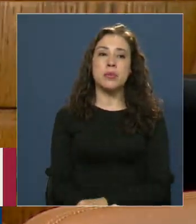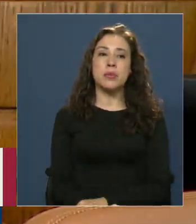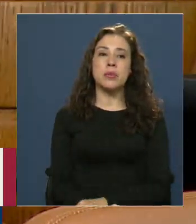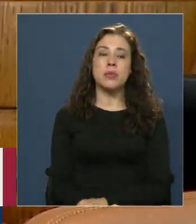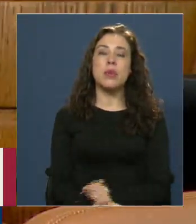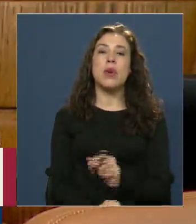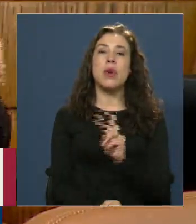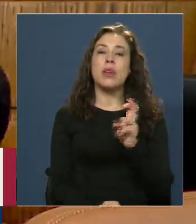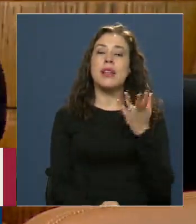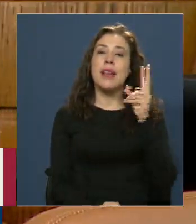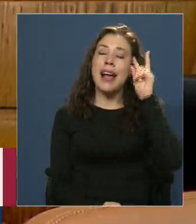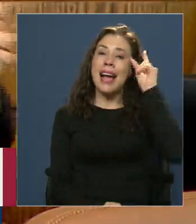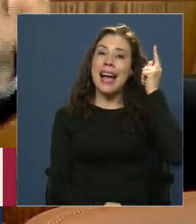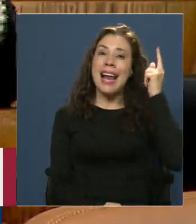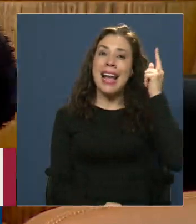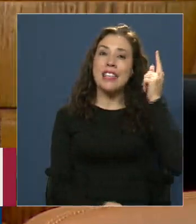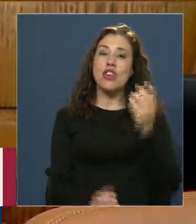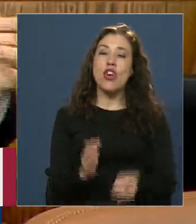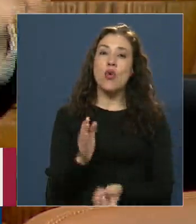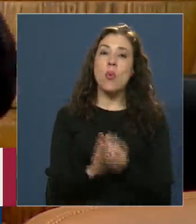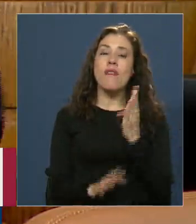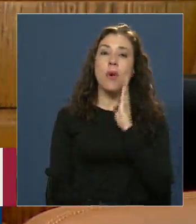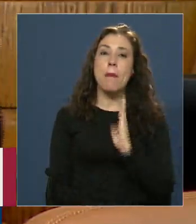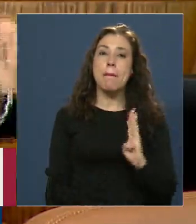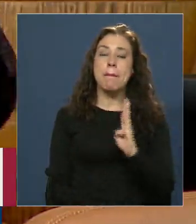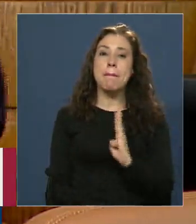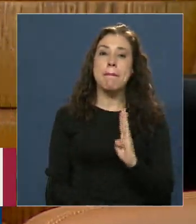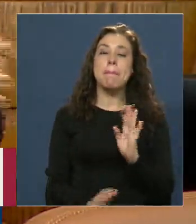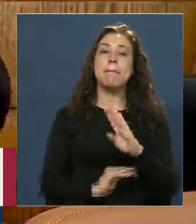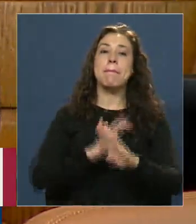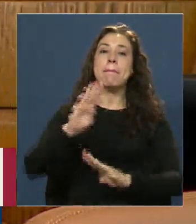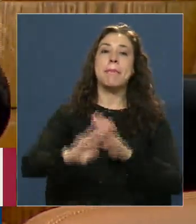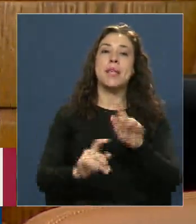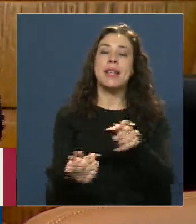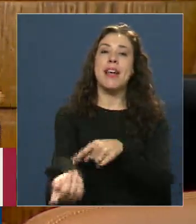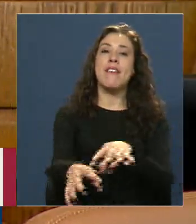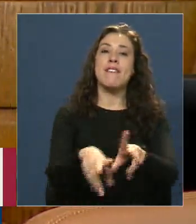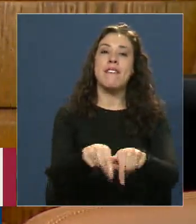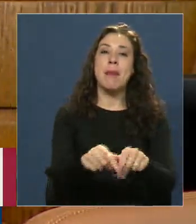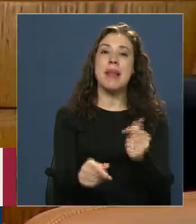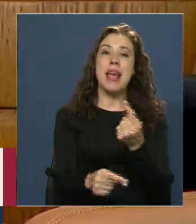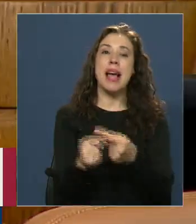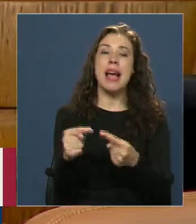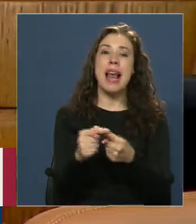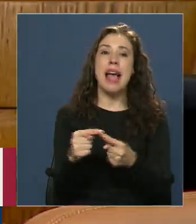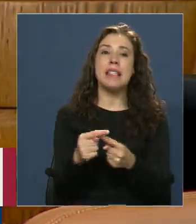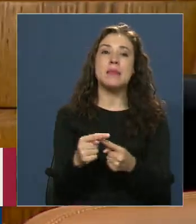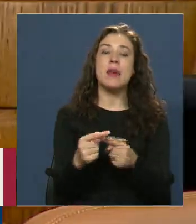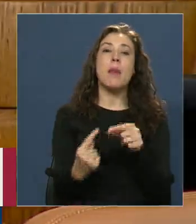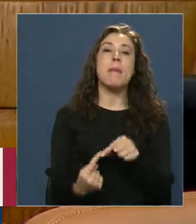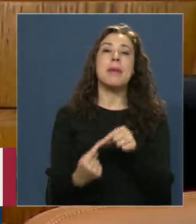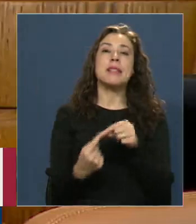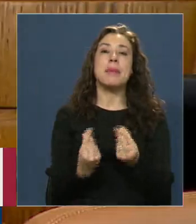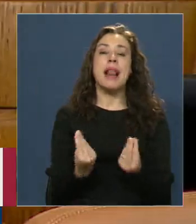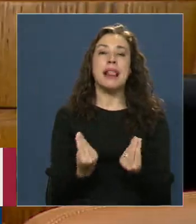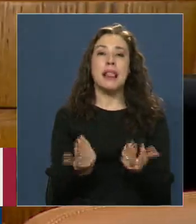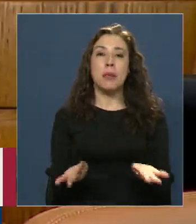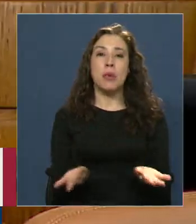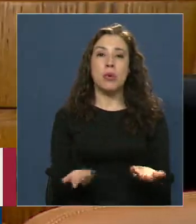que ver con la creación de nuevos beneficios para proteger a las familias de clase media frente a sus principales